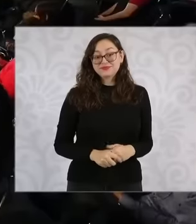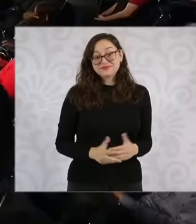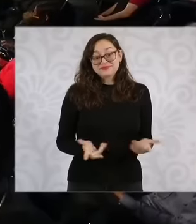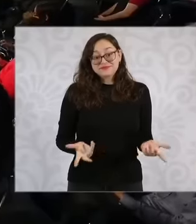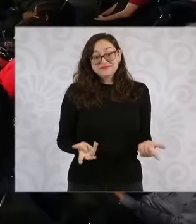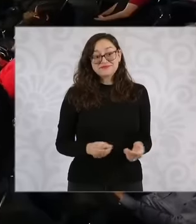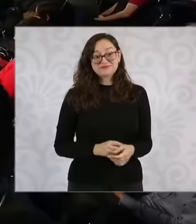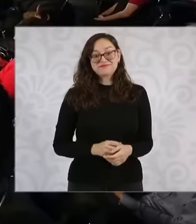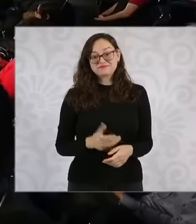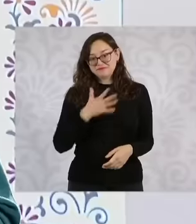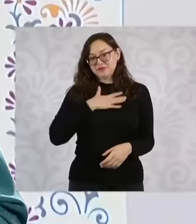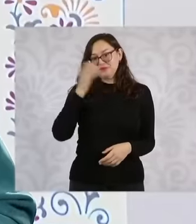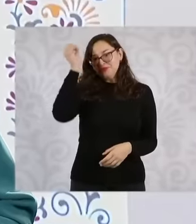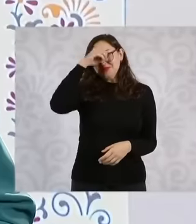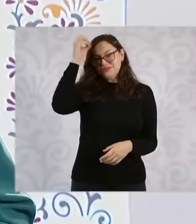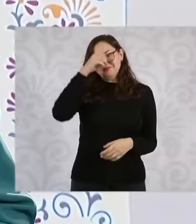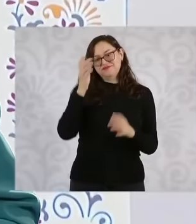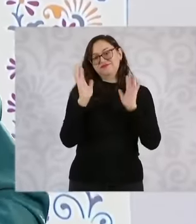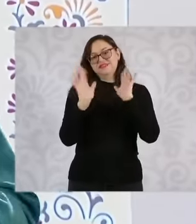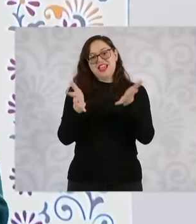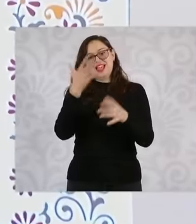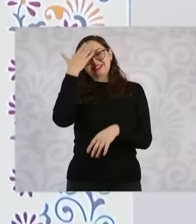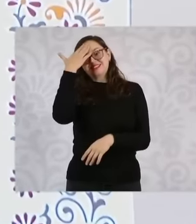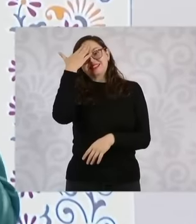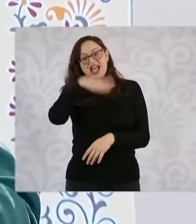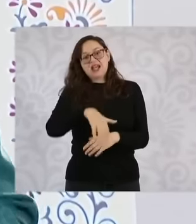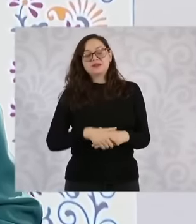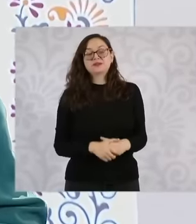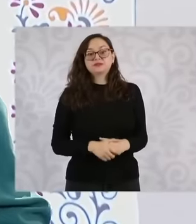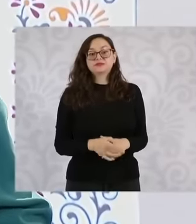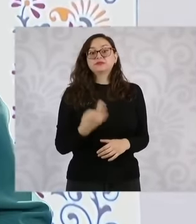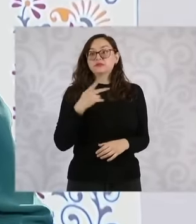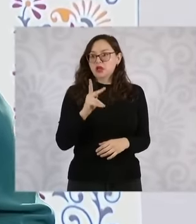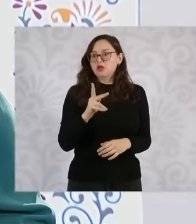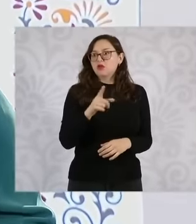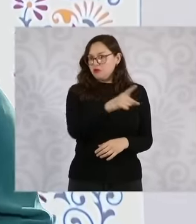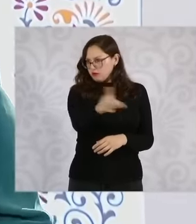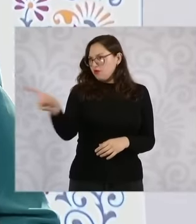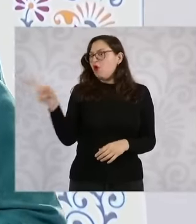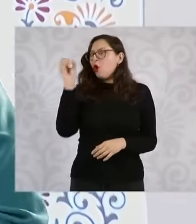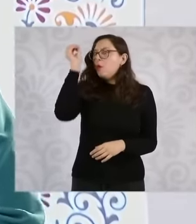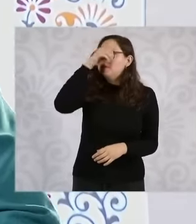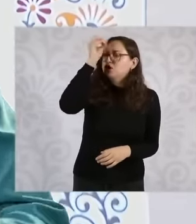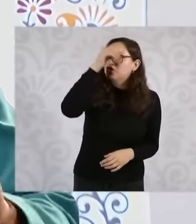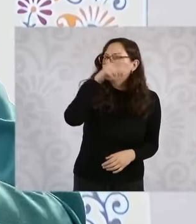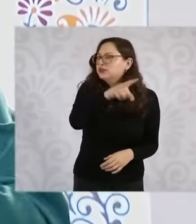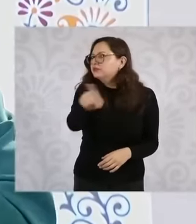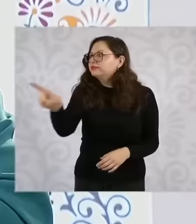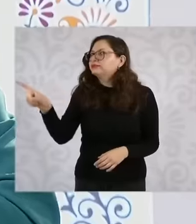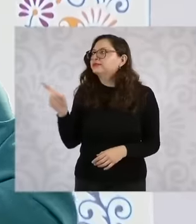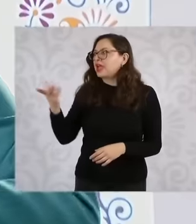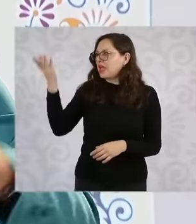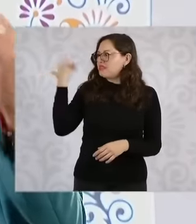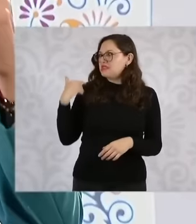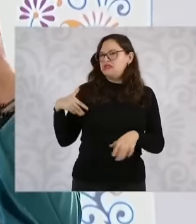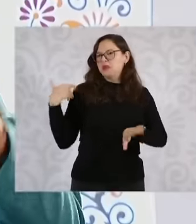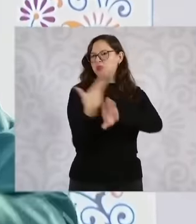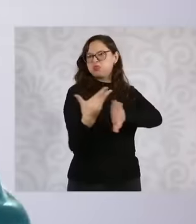Pues ya saben mi opinión, pero a ver qué digan los otros, todos los que